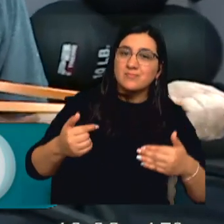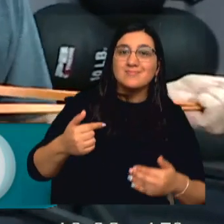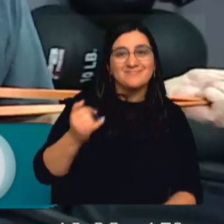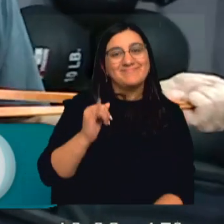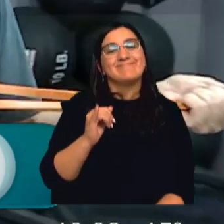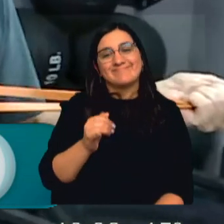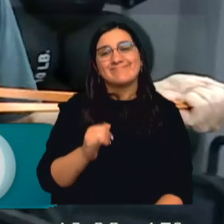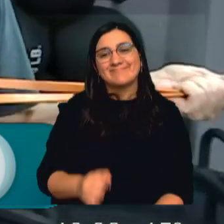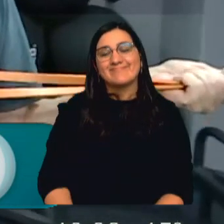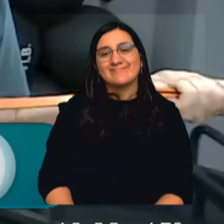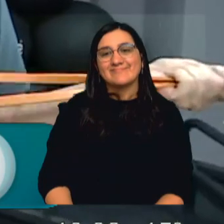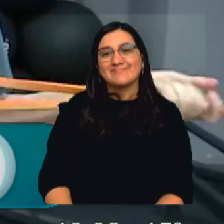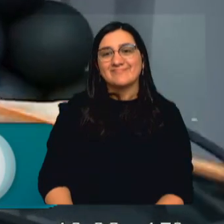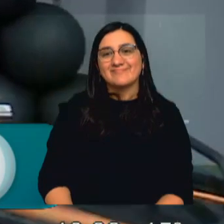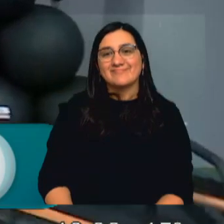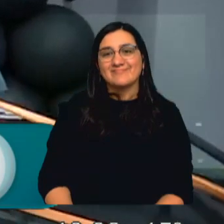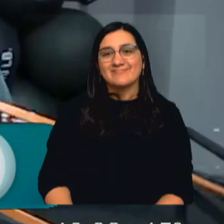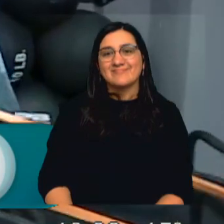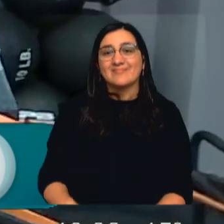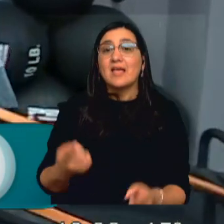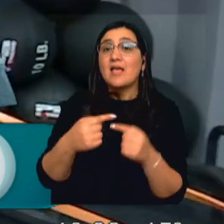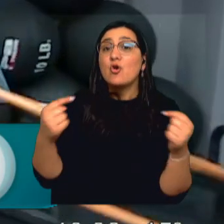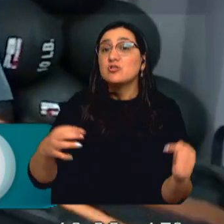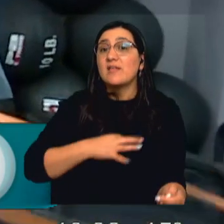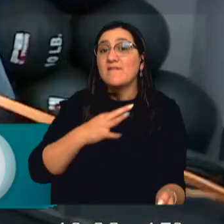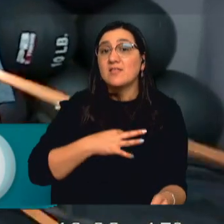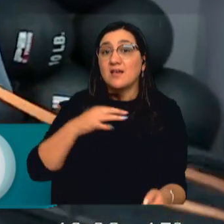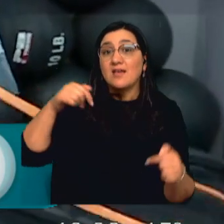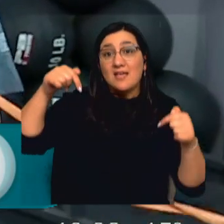sos procrastinadora? ¿En qué aspectos de la vida?